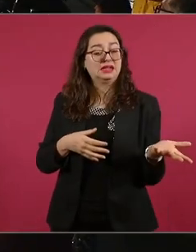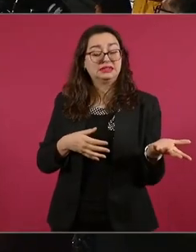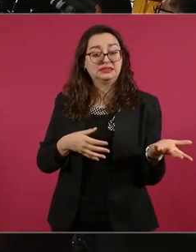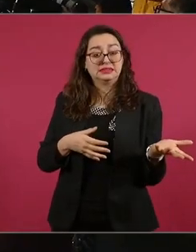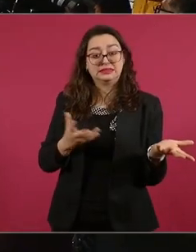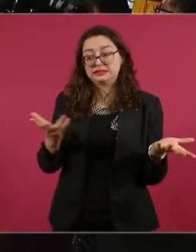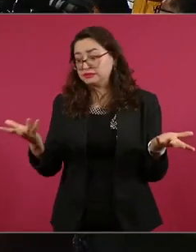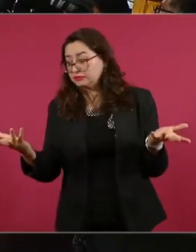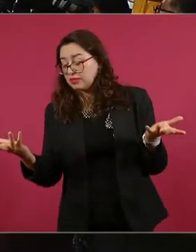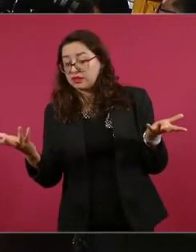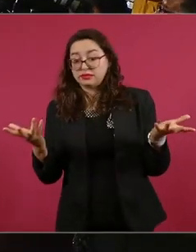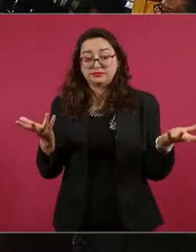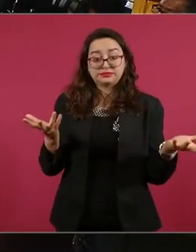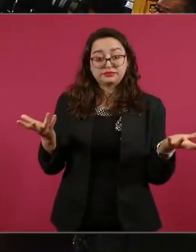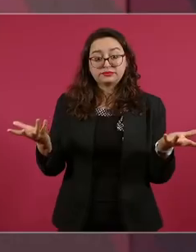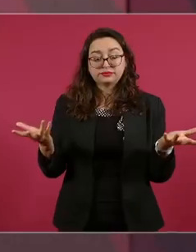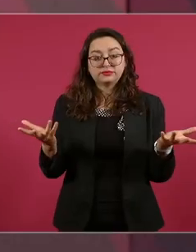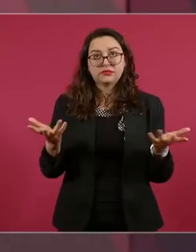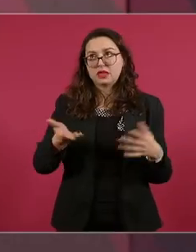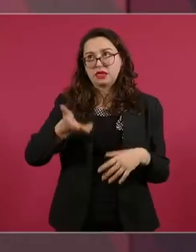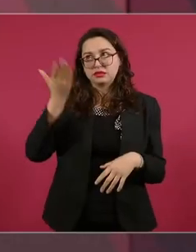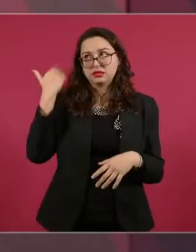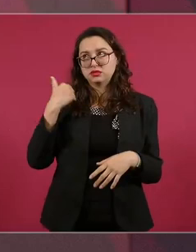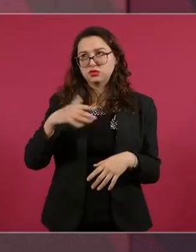Yo no, en ese entonces no estaba Imagen,